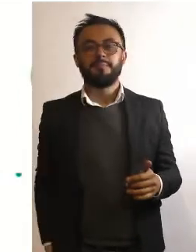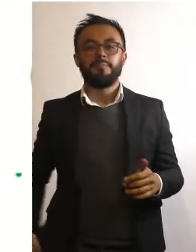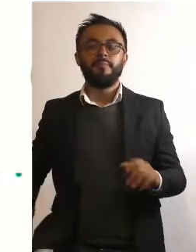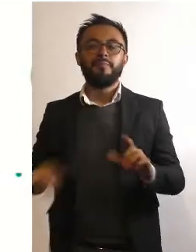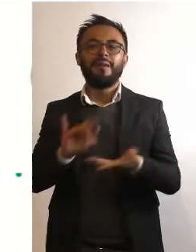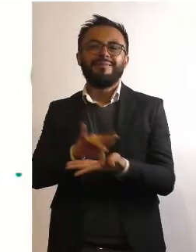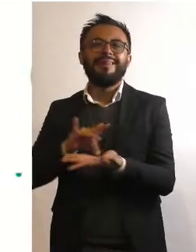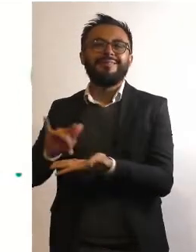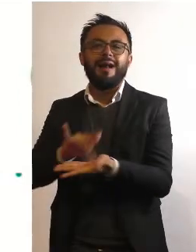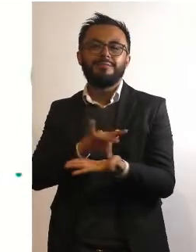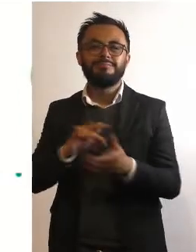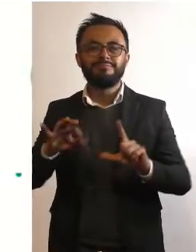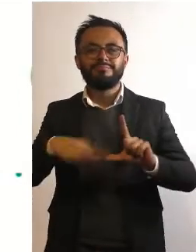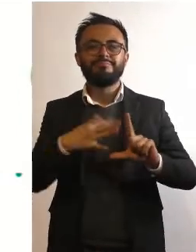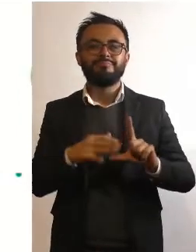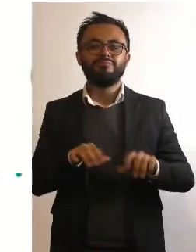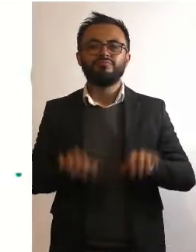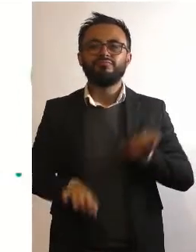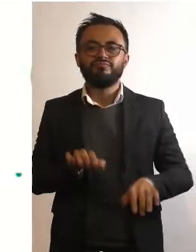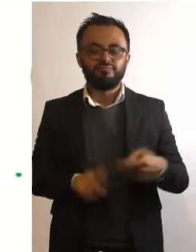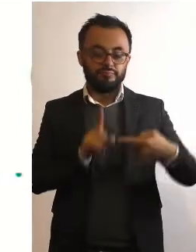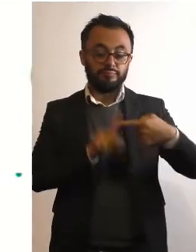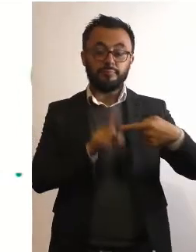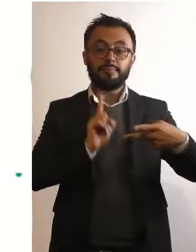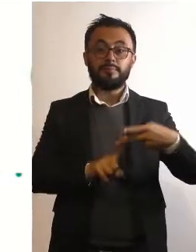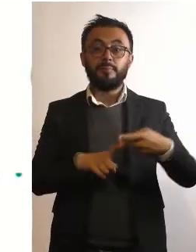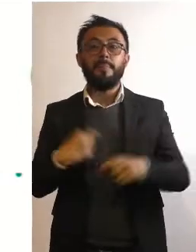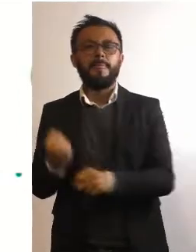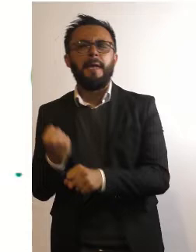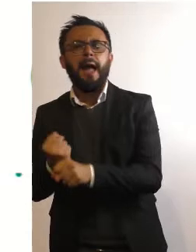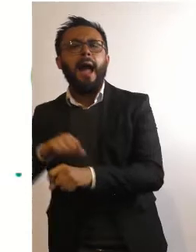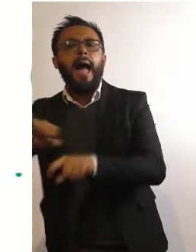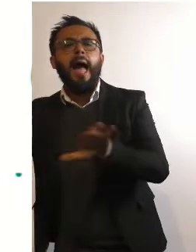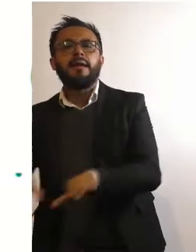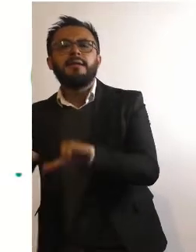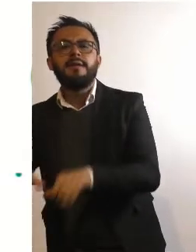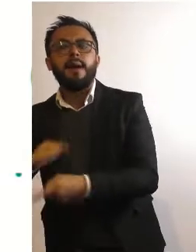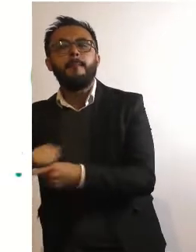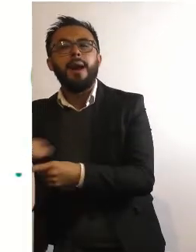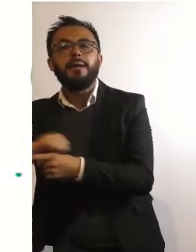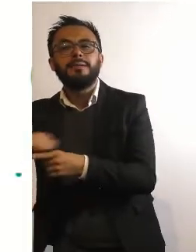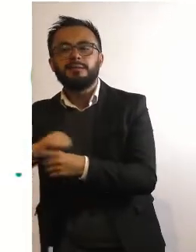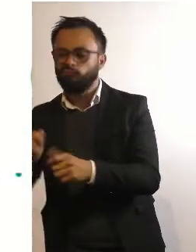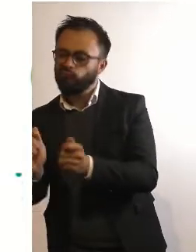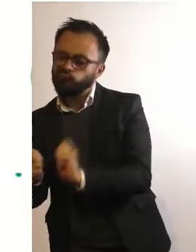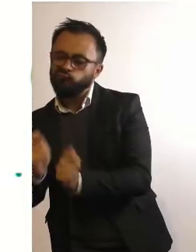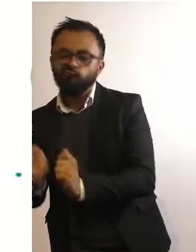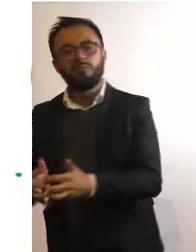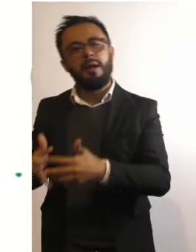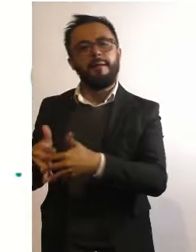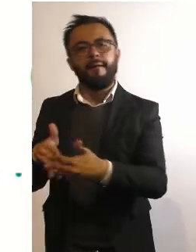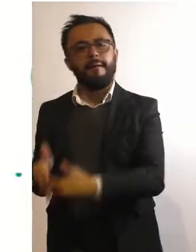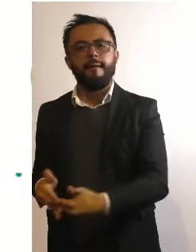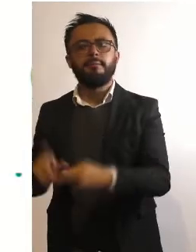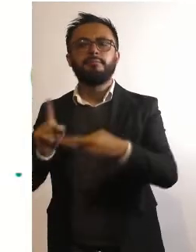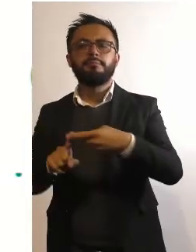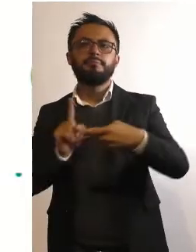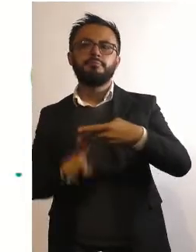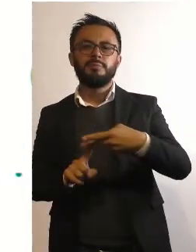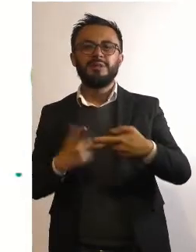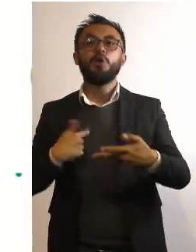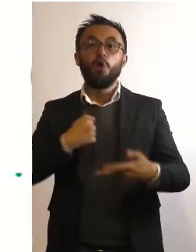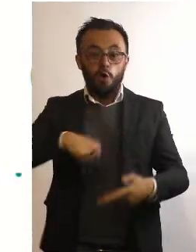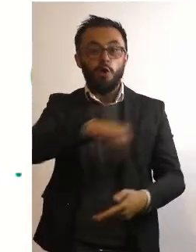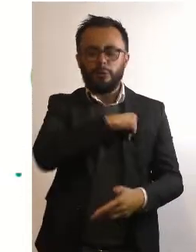Adaptamos las actividades prácticas y teóricas. Trabajamos en una estrategia de continuidad académica,